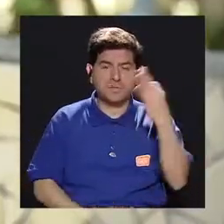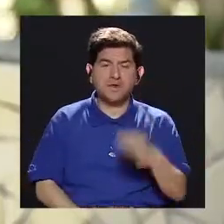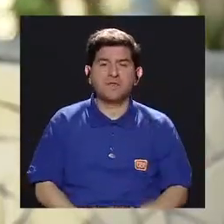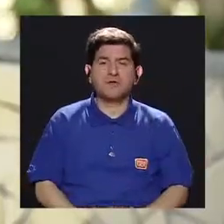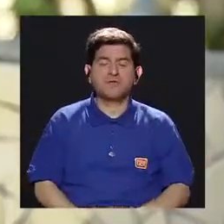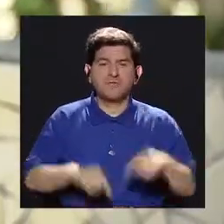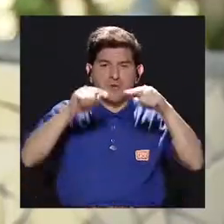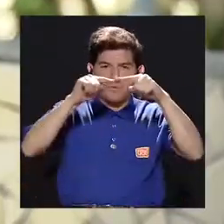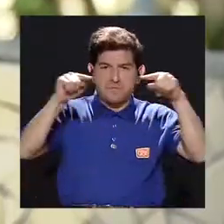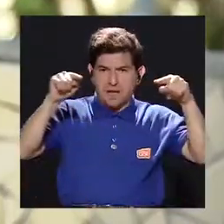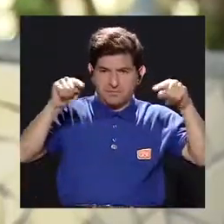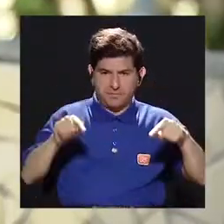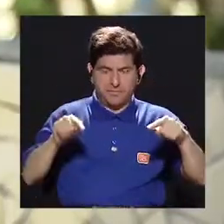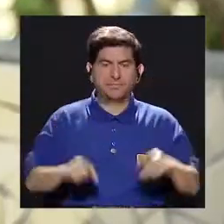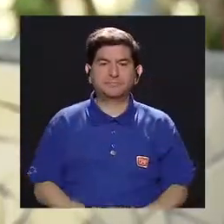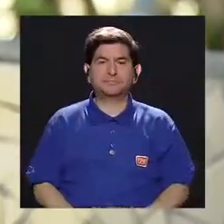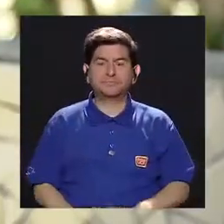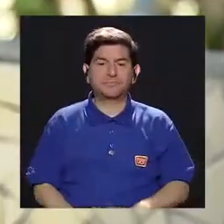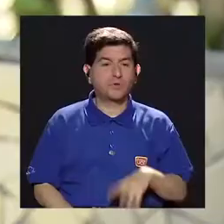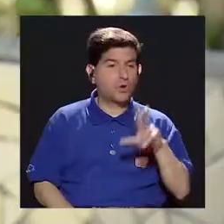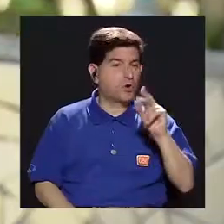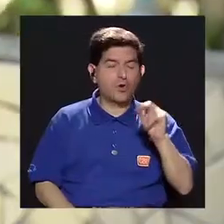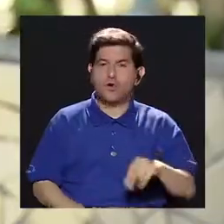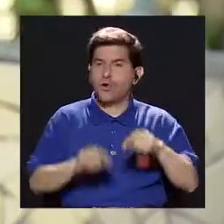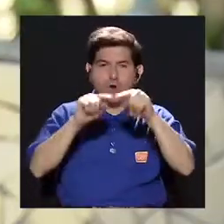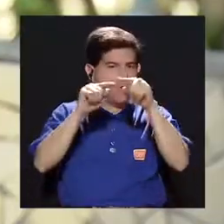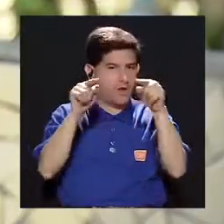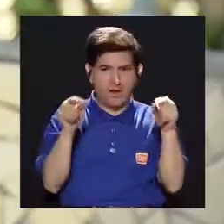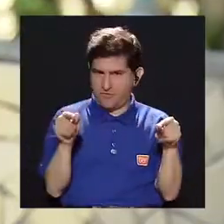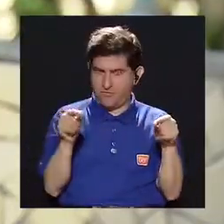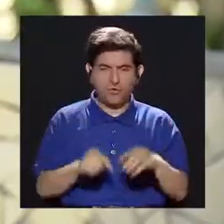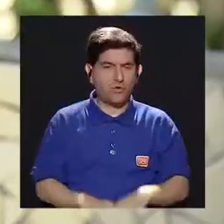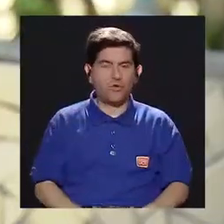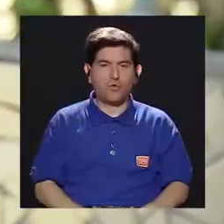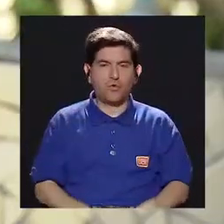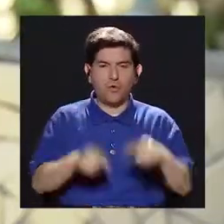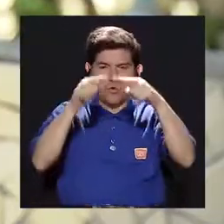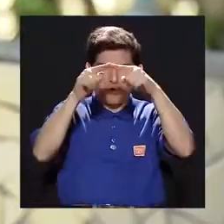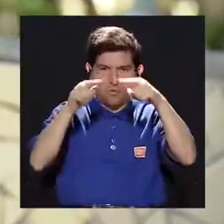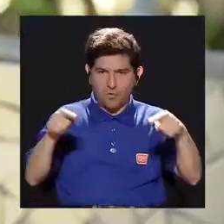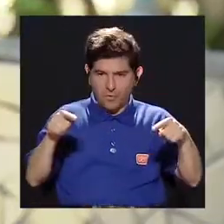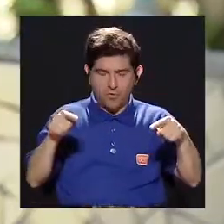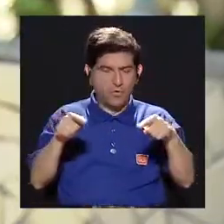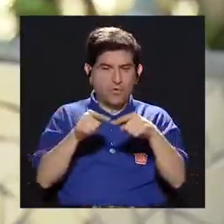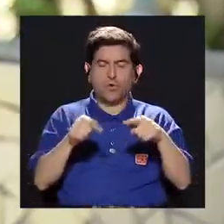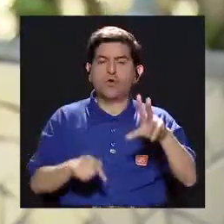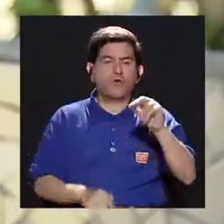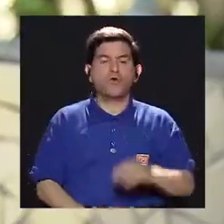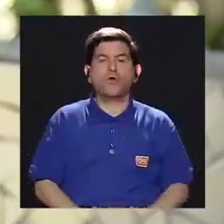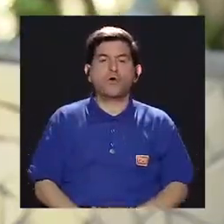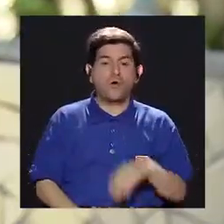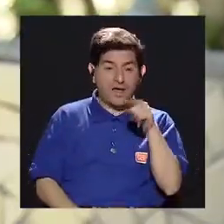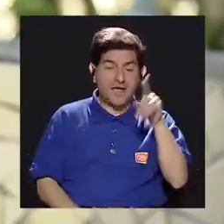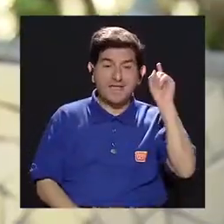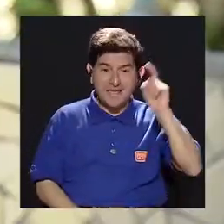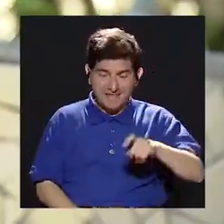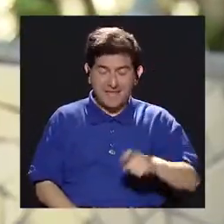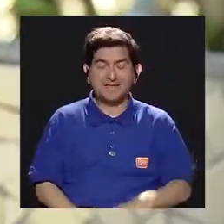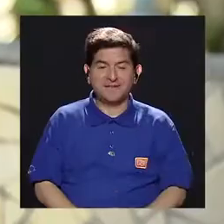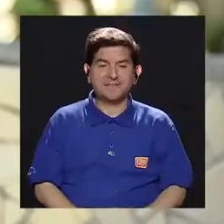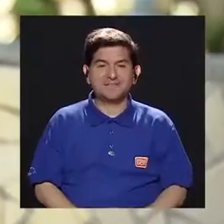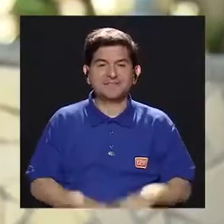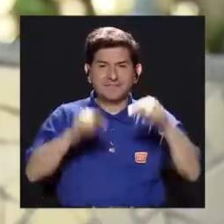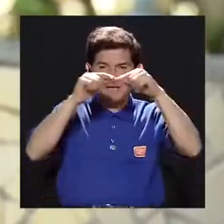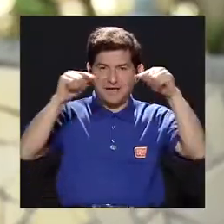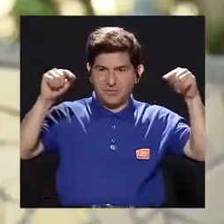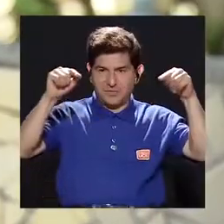forma cuadrada. O sea, las uñas no se cortan en redondo ni en triángulo, sino cuadradas. Las uñas de los pies